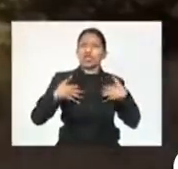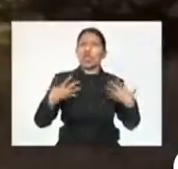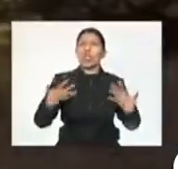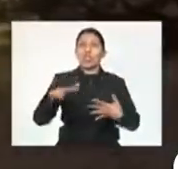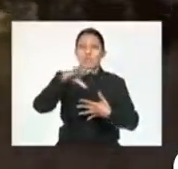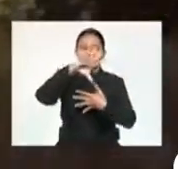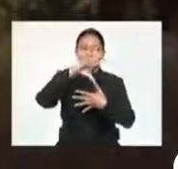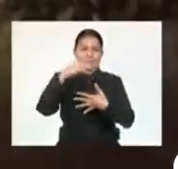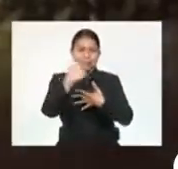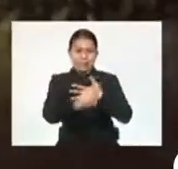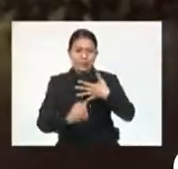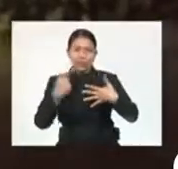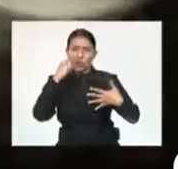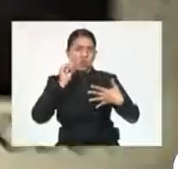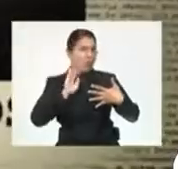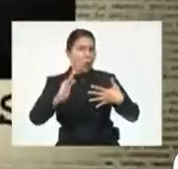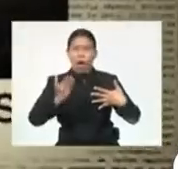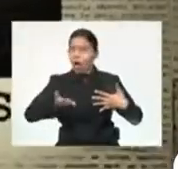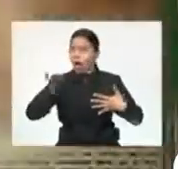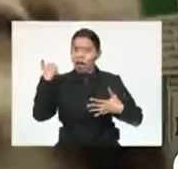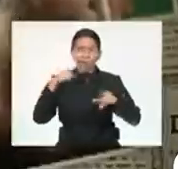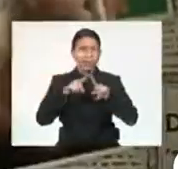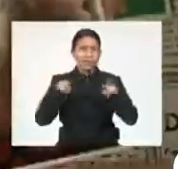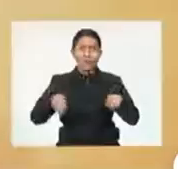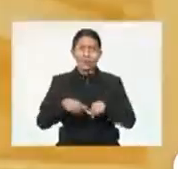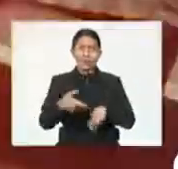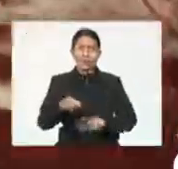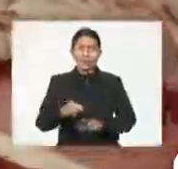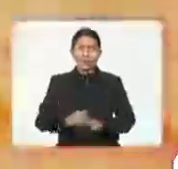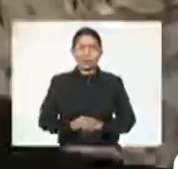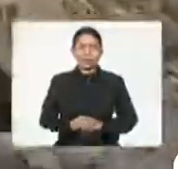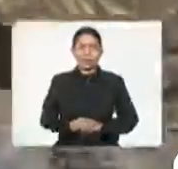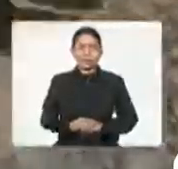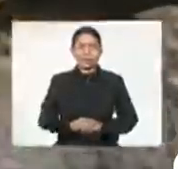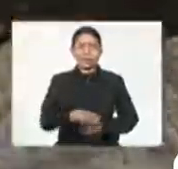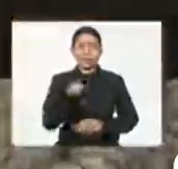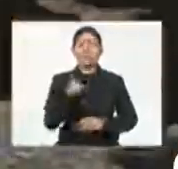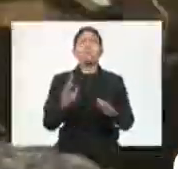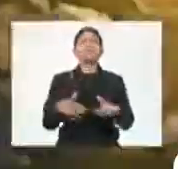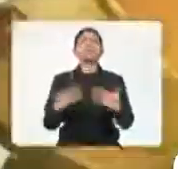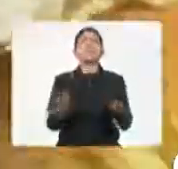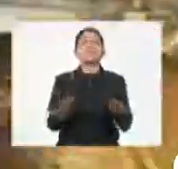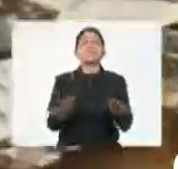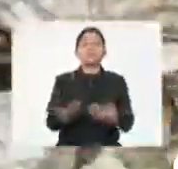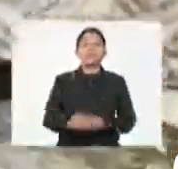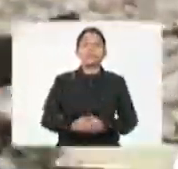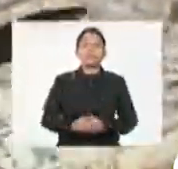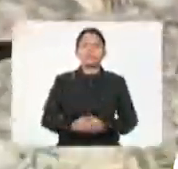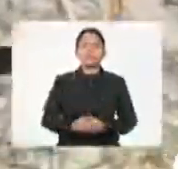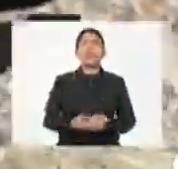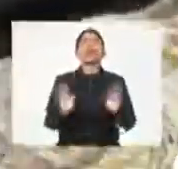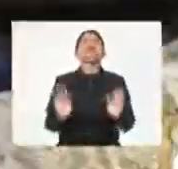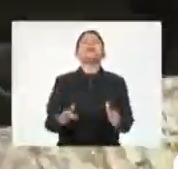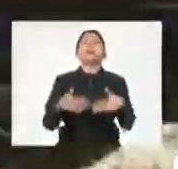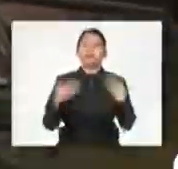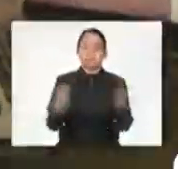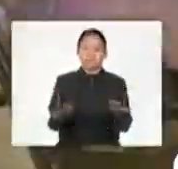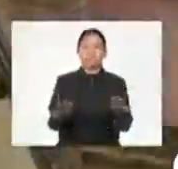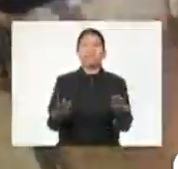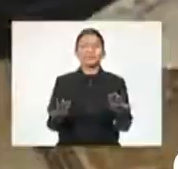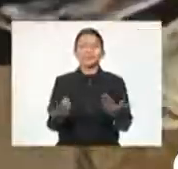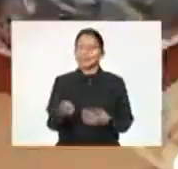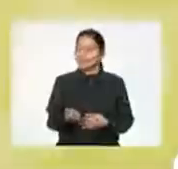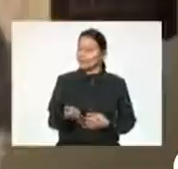nunca antes se había visto en televisión. La característica del viaje: ¿por qué tomar el camino corto